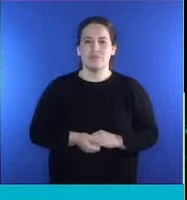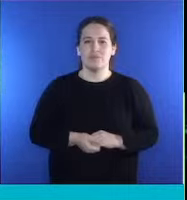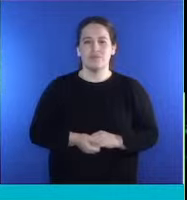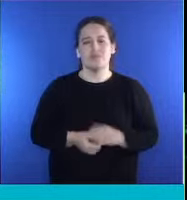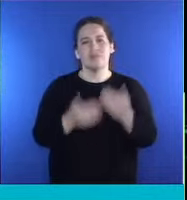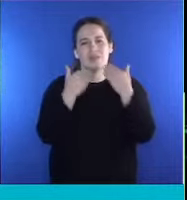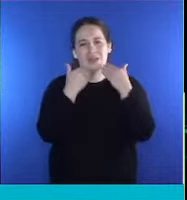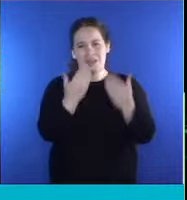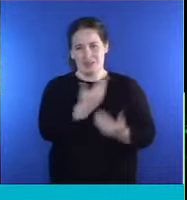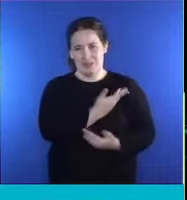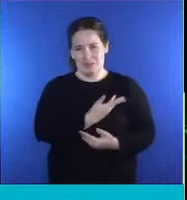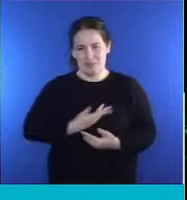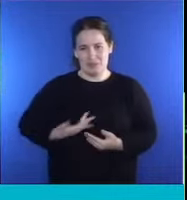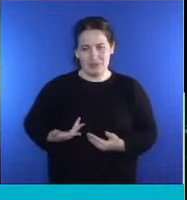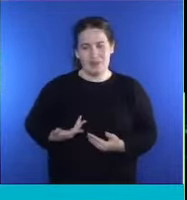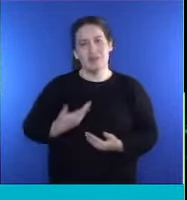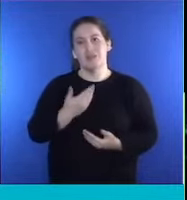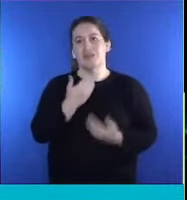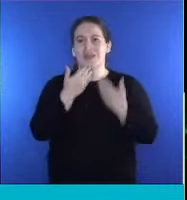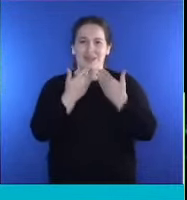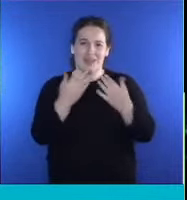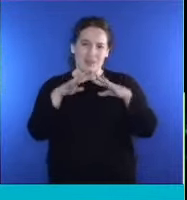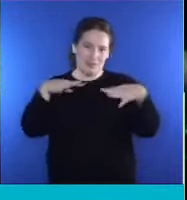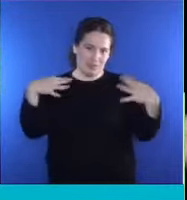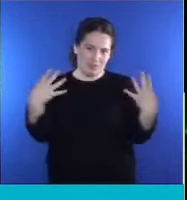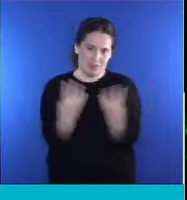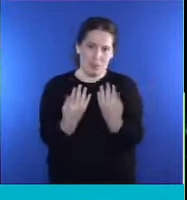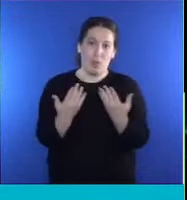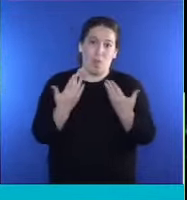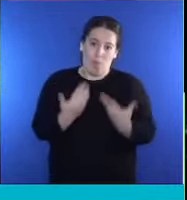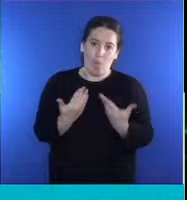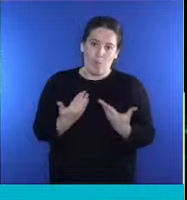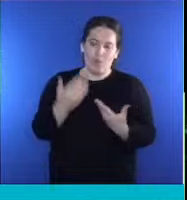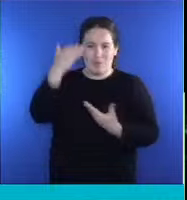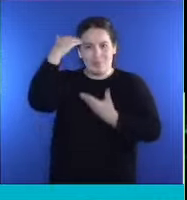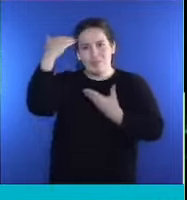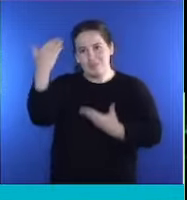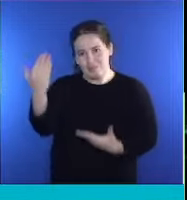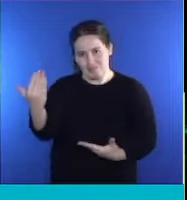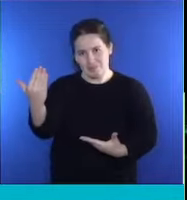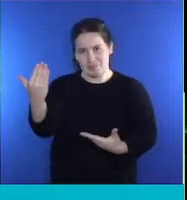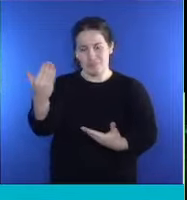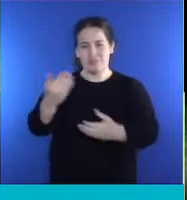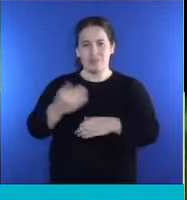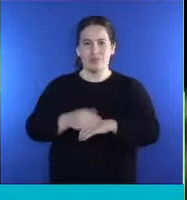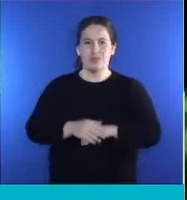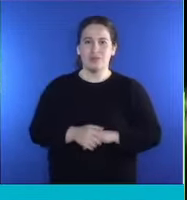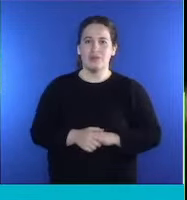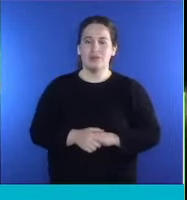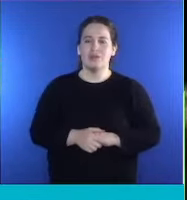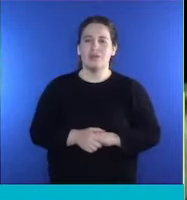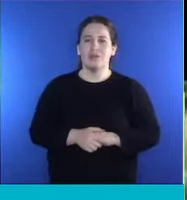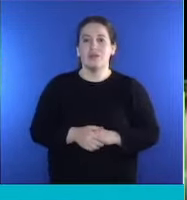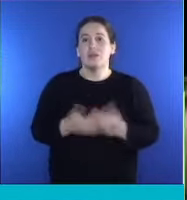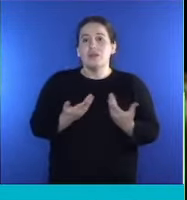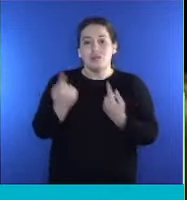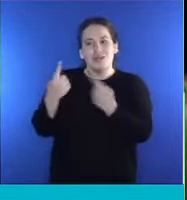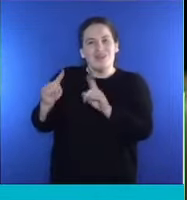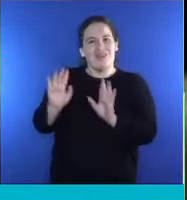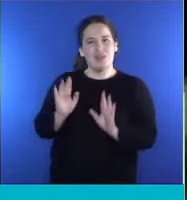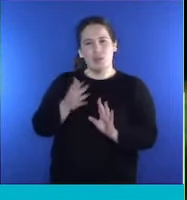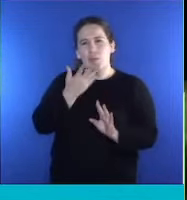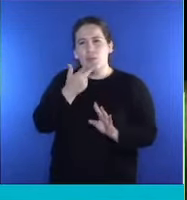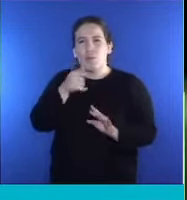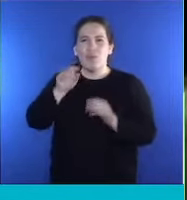Gracias señor presidente y a todo el cuerpo por permitir este homenaje a un distinto me gusta la